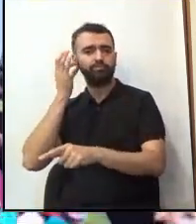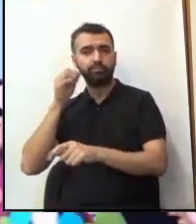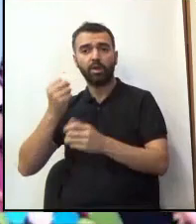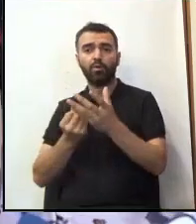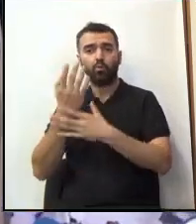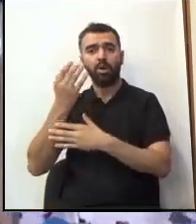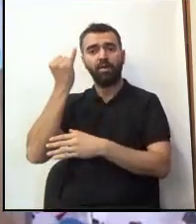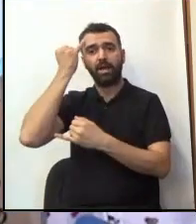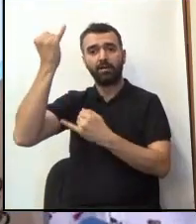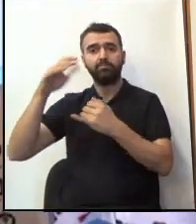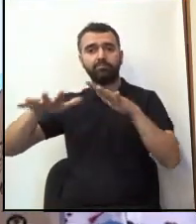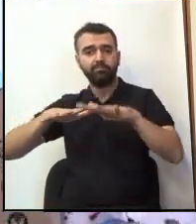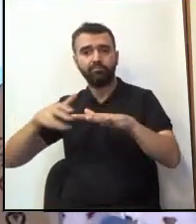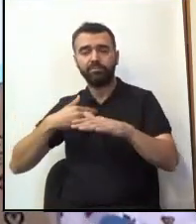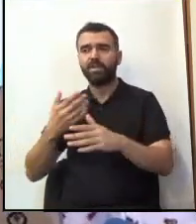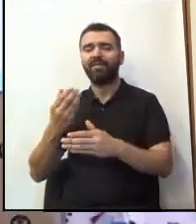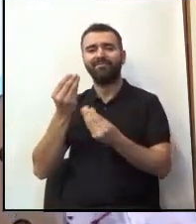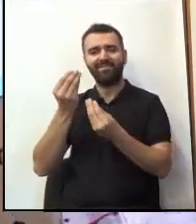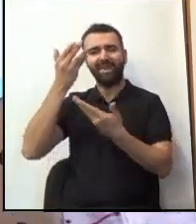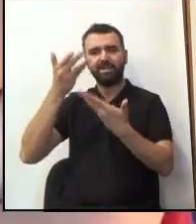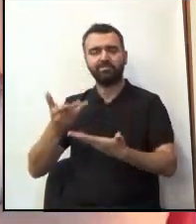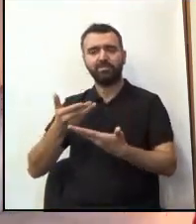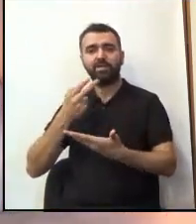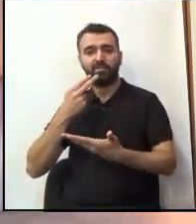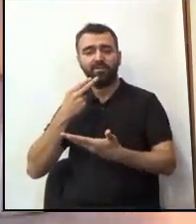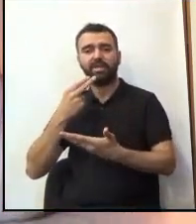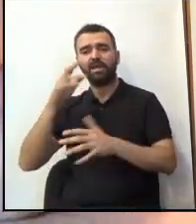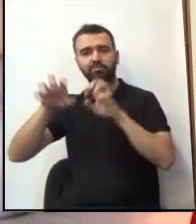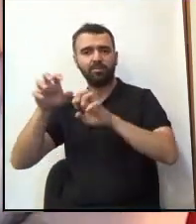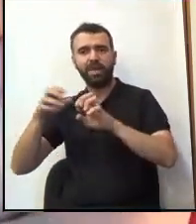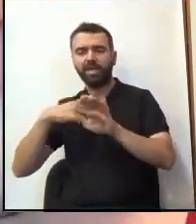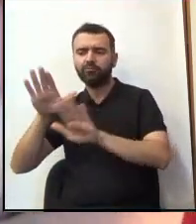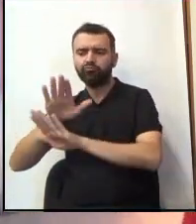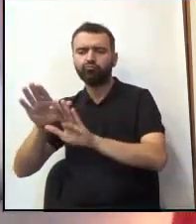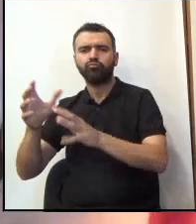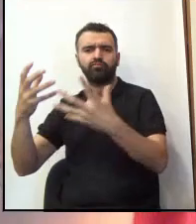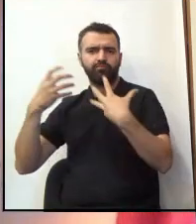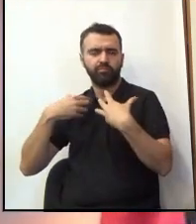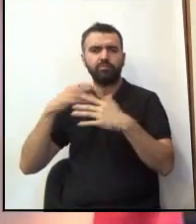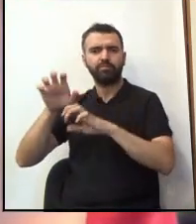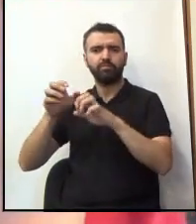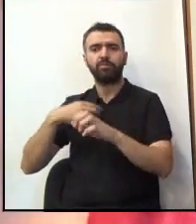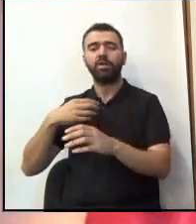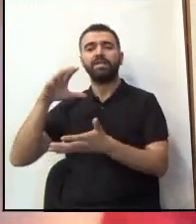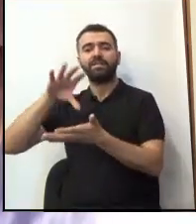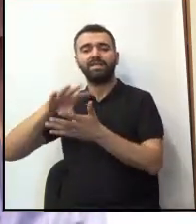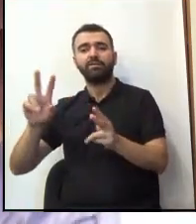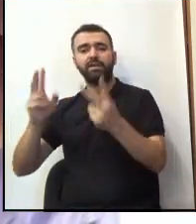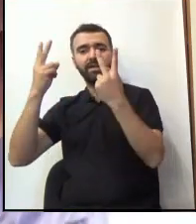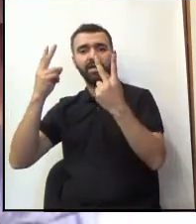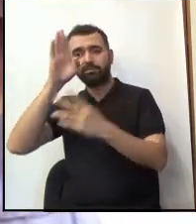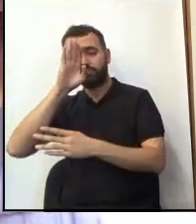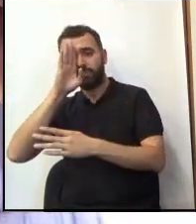que promueve el bienestar animal y la tenencia responsable de mascotas. Funcionarios del Centro de Rescate Canino de Ñuñoa entregaron diferentes